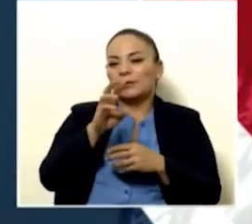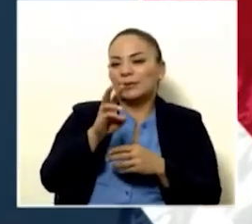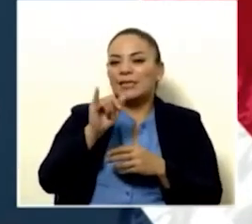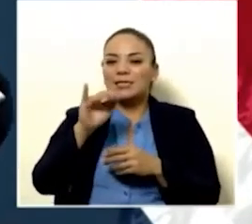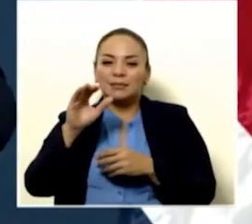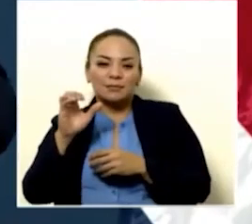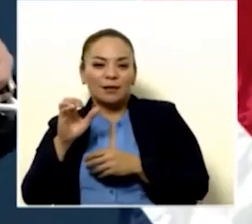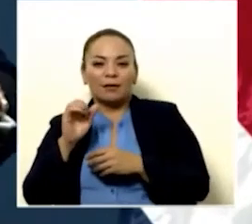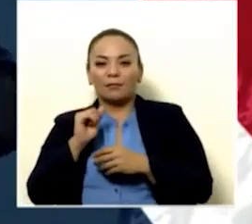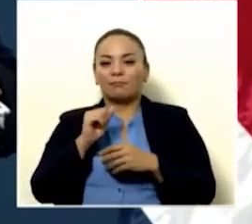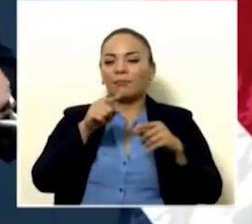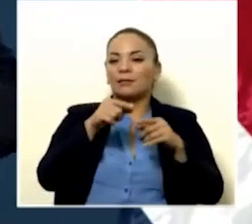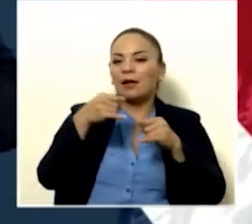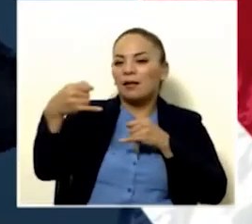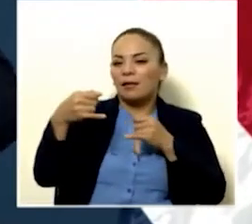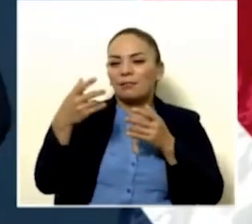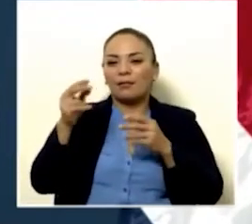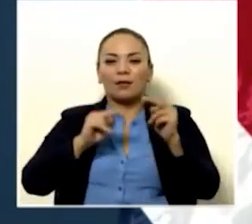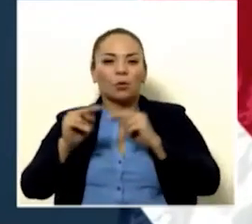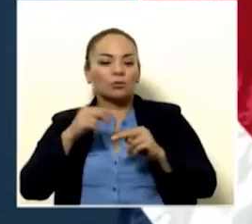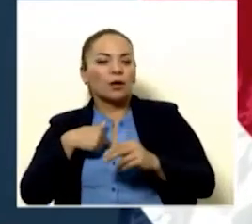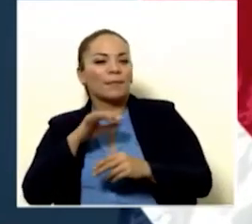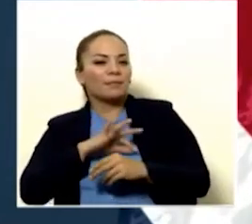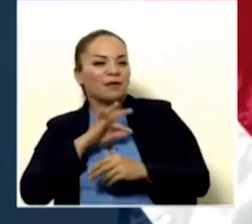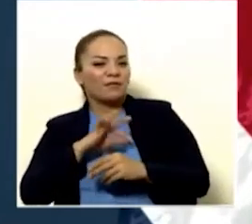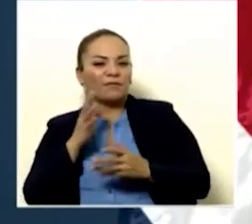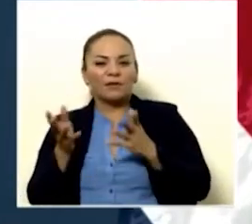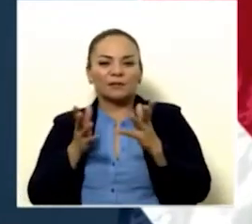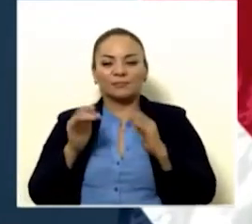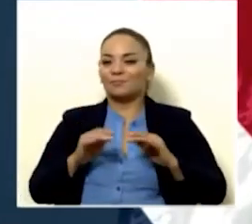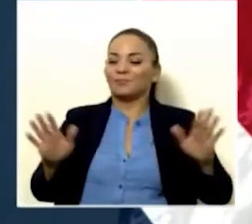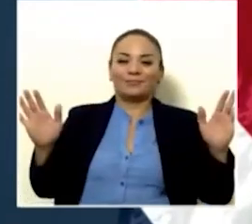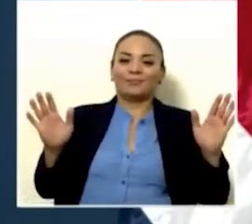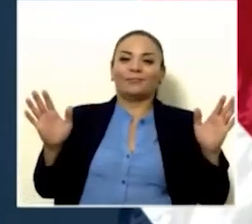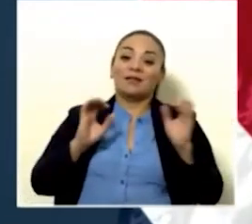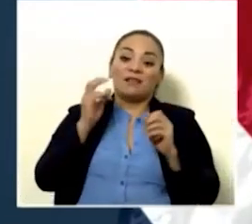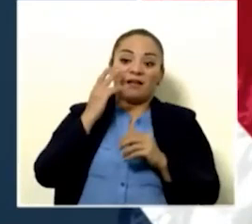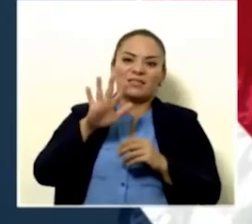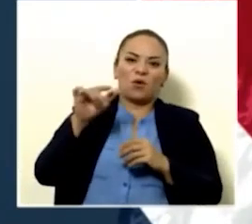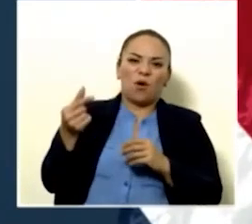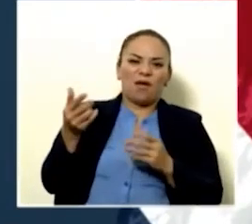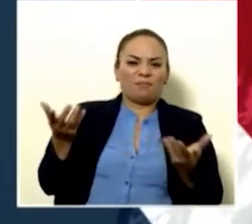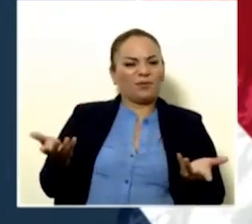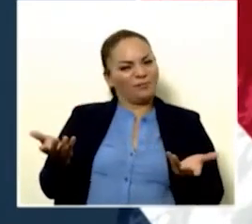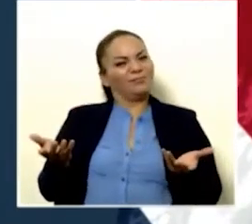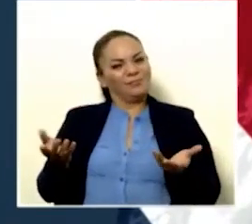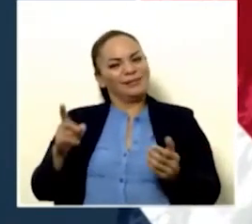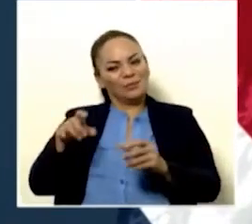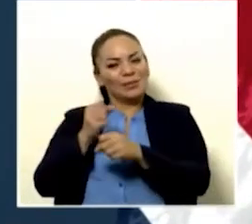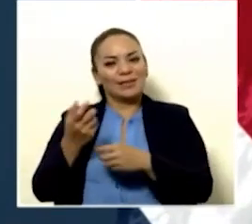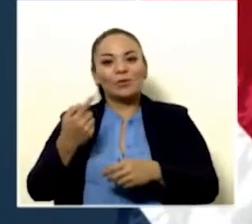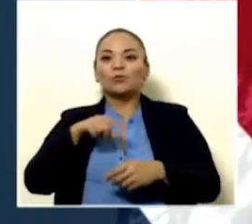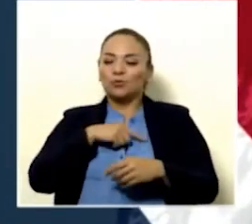ICE porque esa es la línea de negocio que a mí me sirve. Nada que ver con 5G, pero ¿por qué no lo amarramos? Y ahí